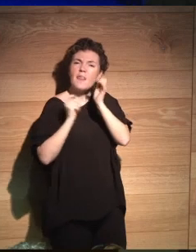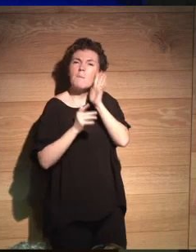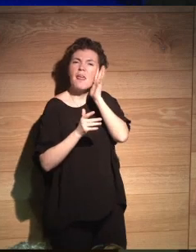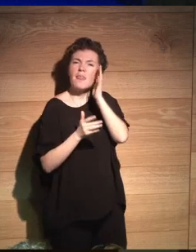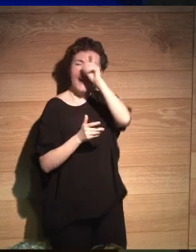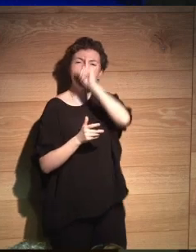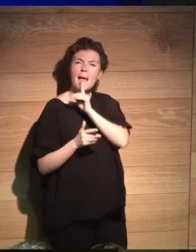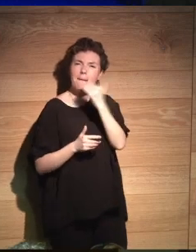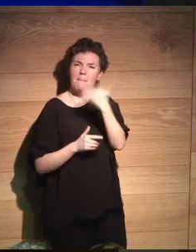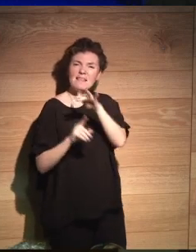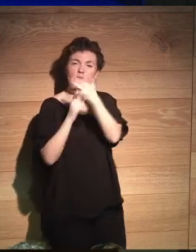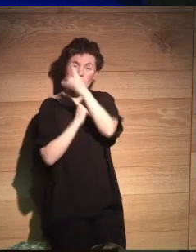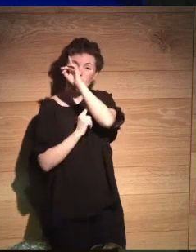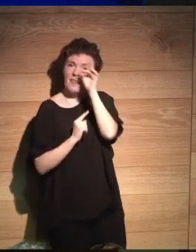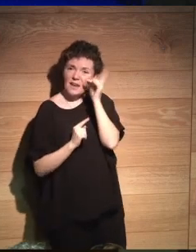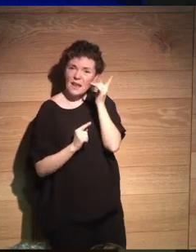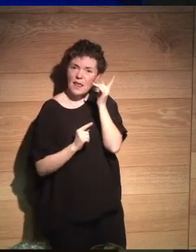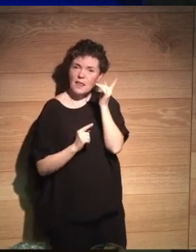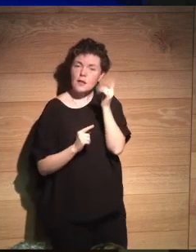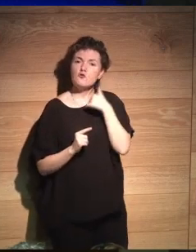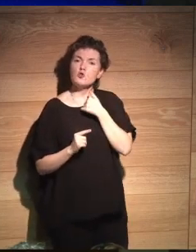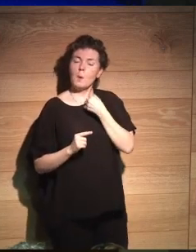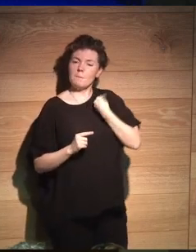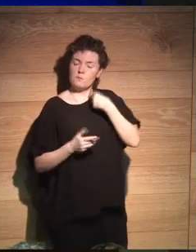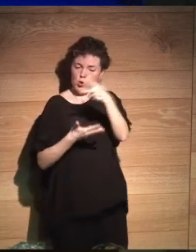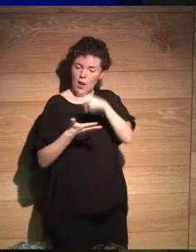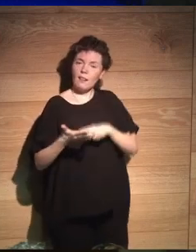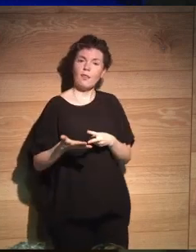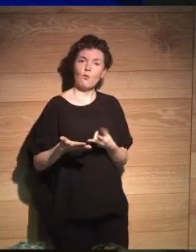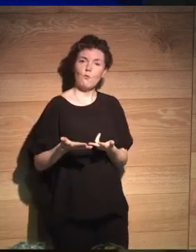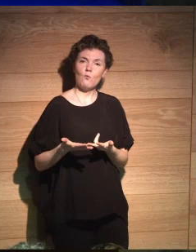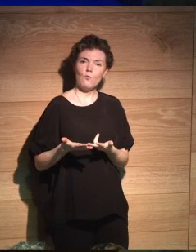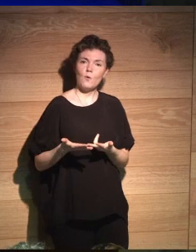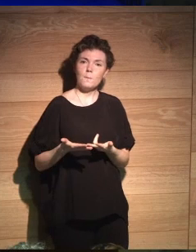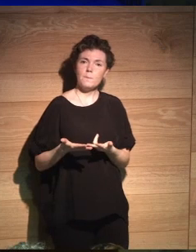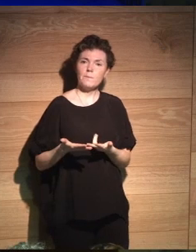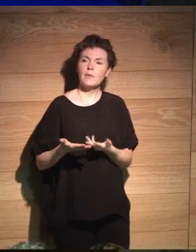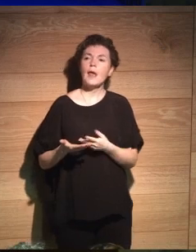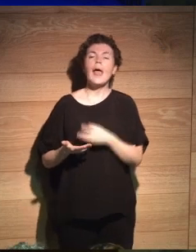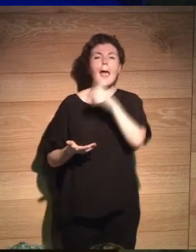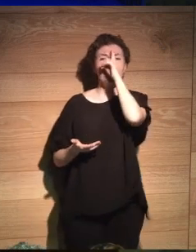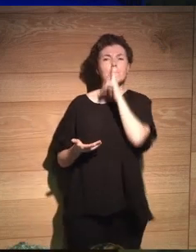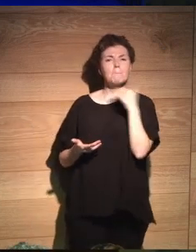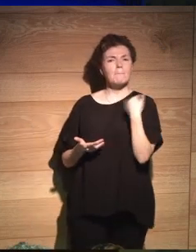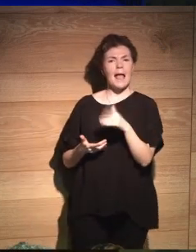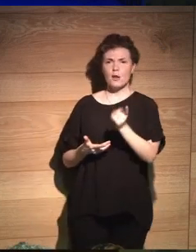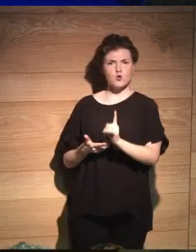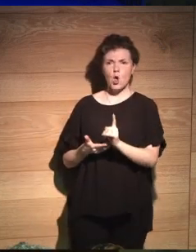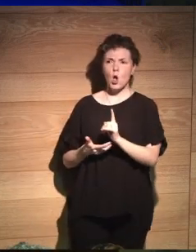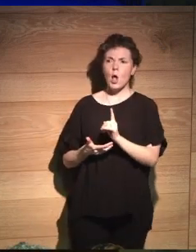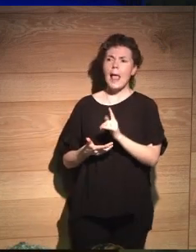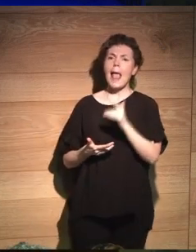impresión de la situación de Madrid. Yo mismo los he leído. No una mala impresión,